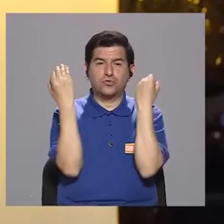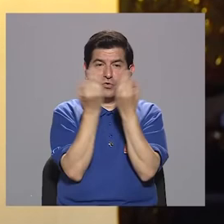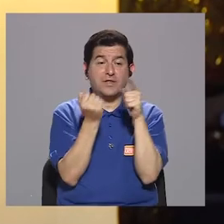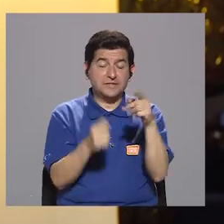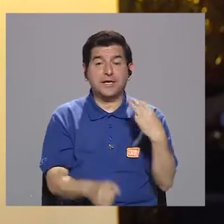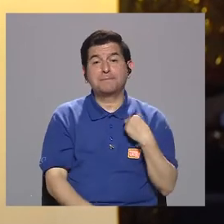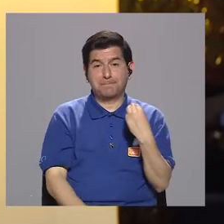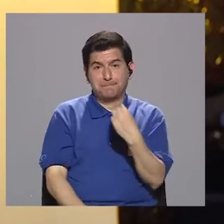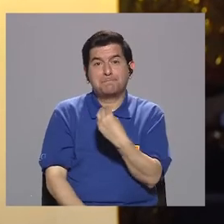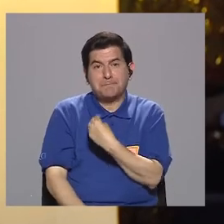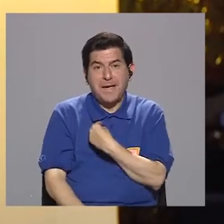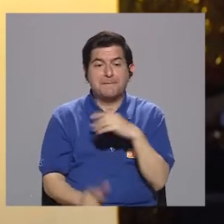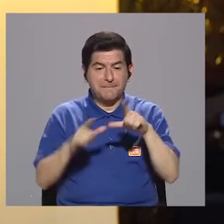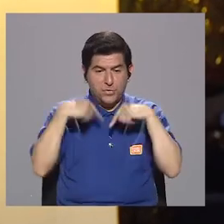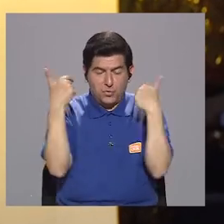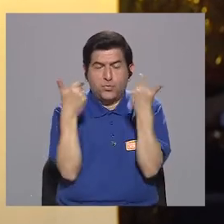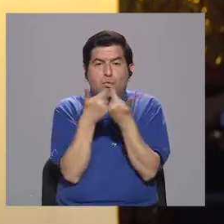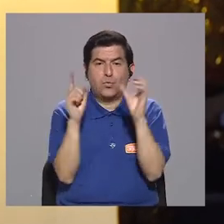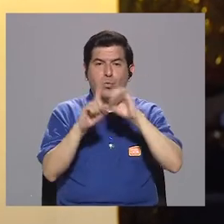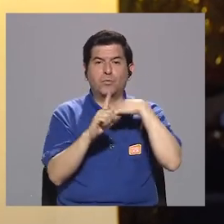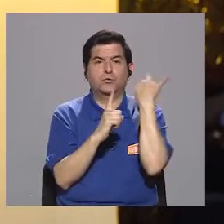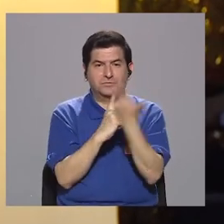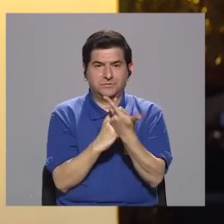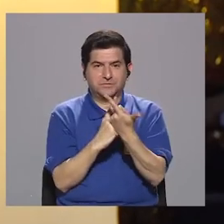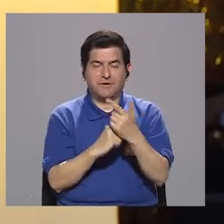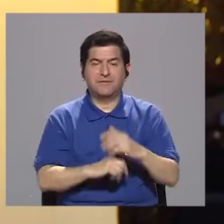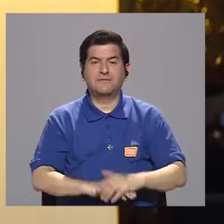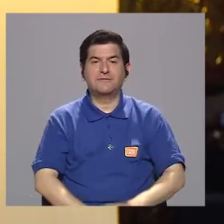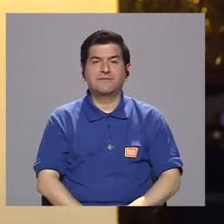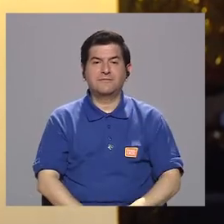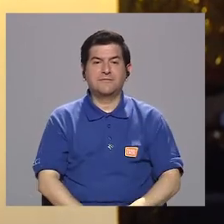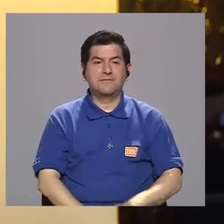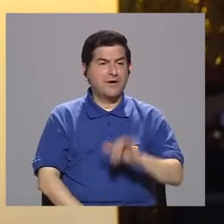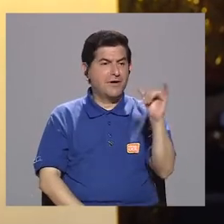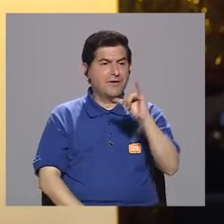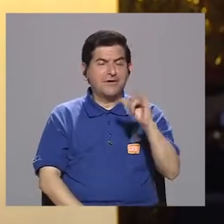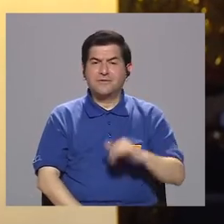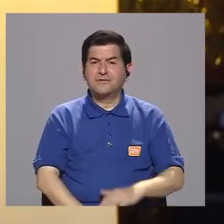él pertenecía a ese grupo. También, bueno, él fue